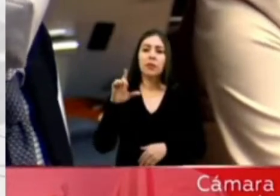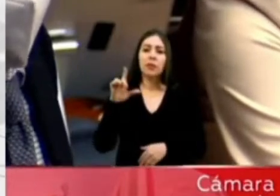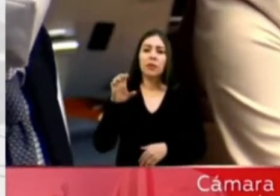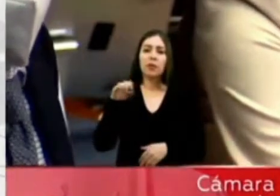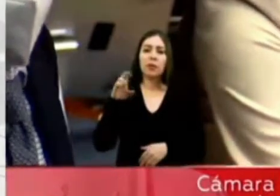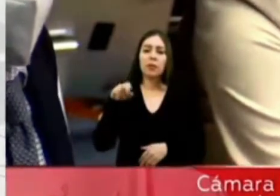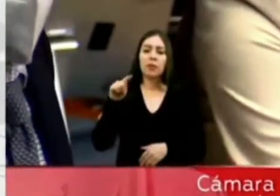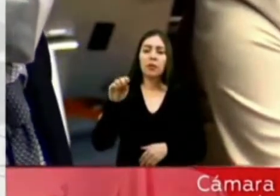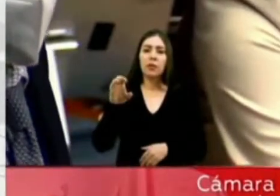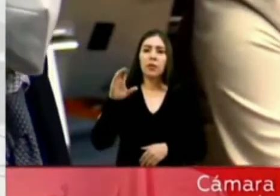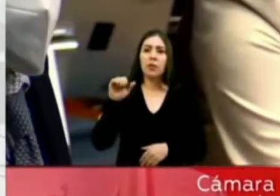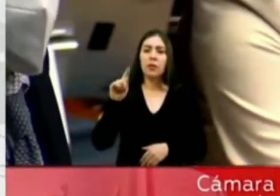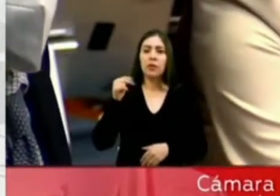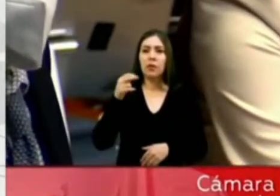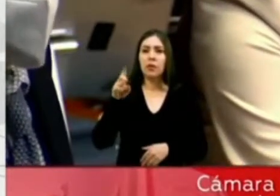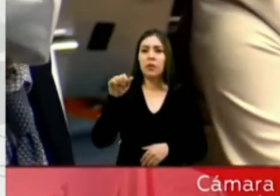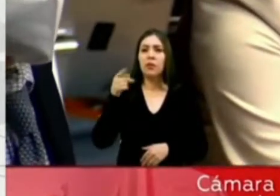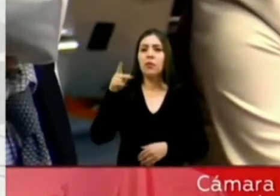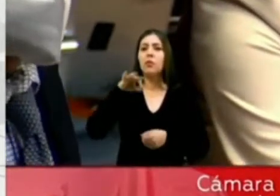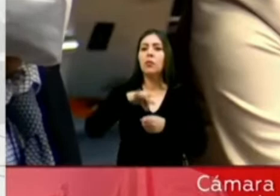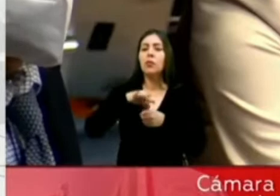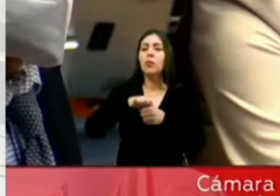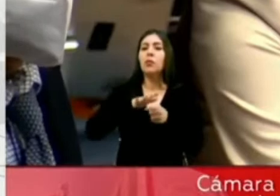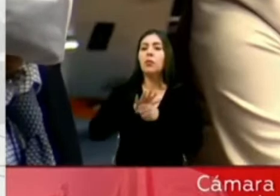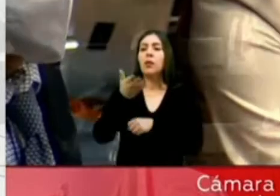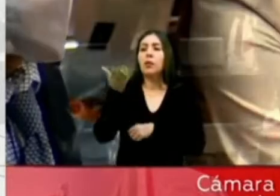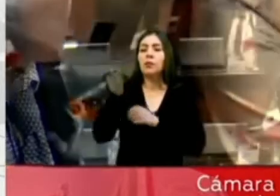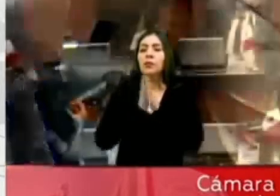continuación, lo que está ocurriendo en el Senado. Vamos a ver y escuchar.